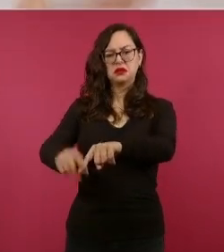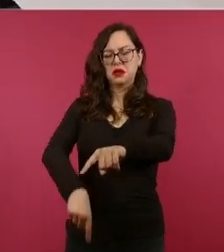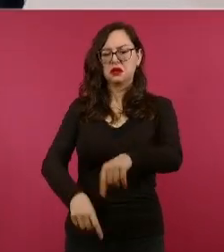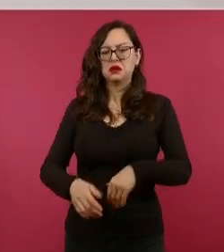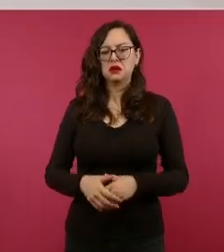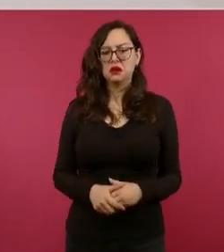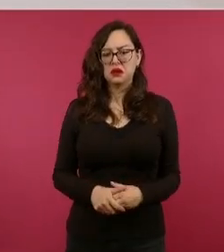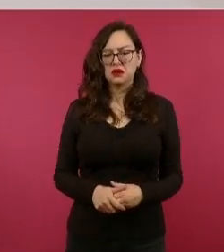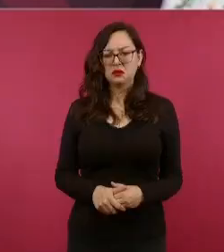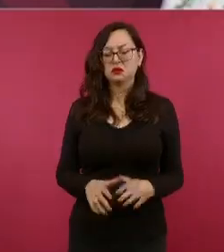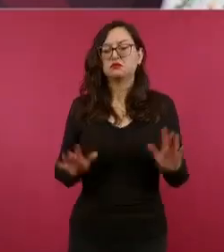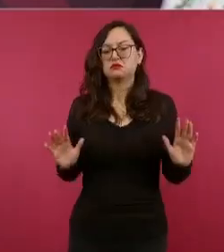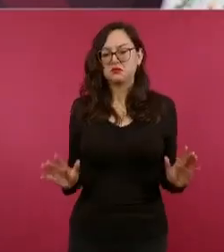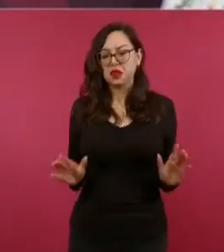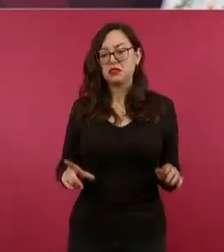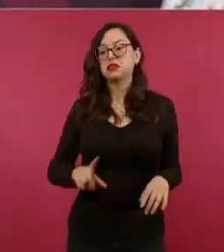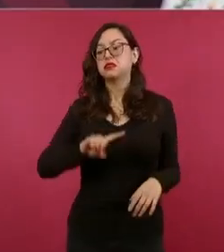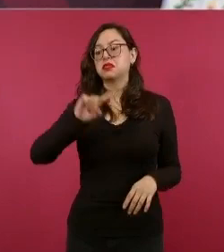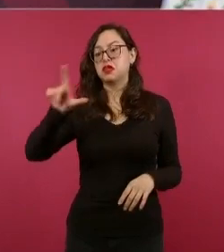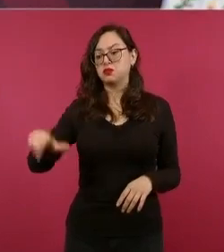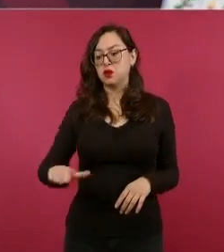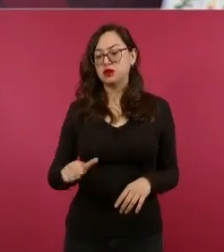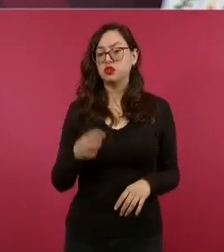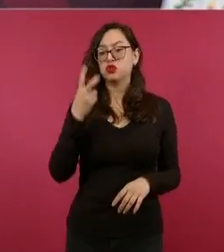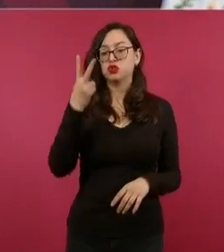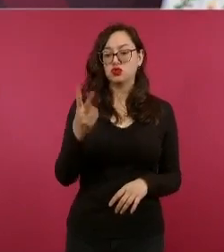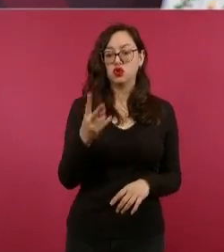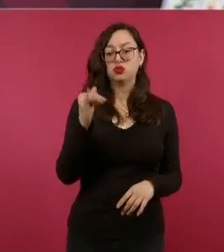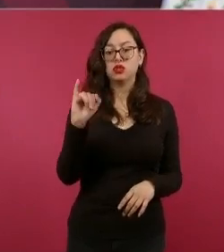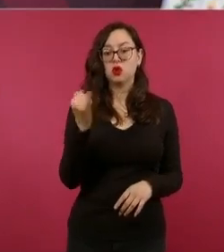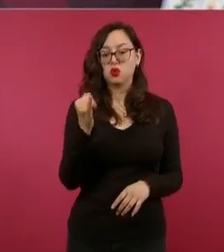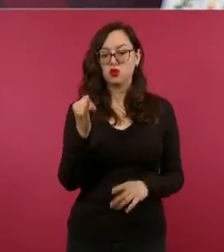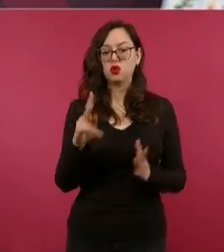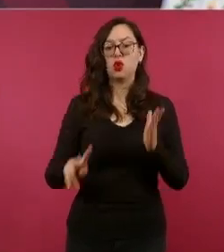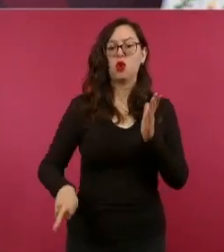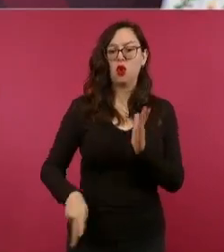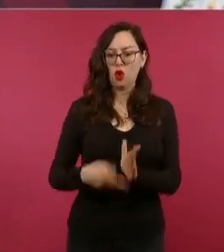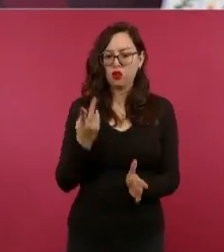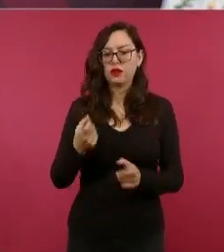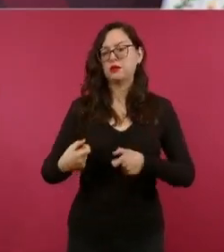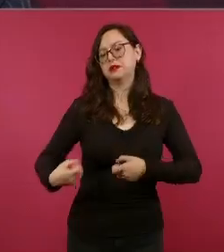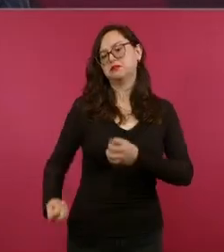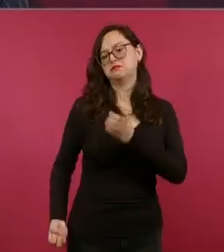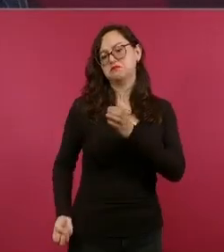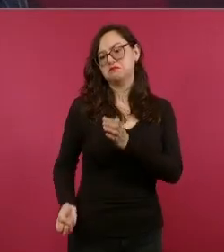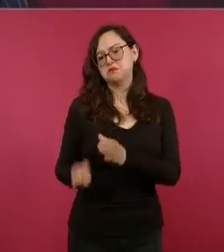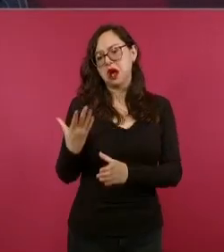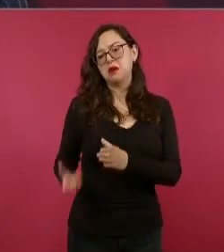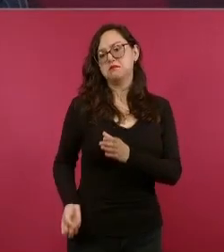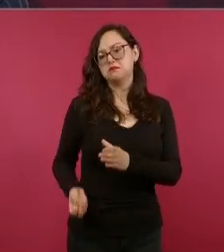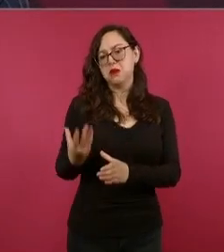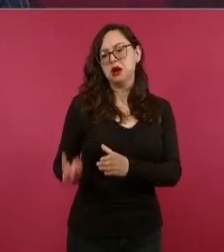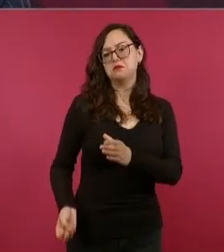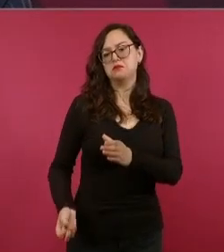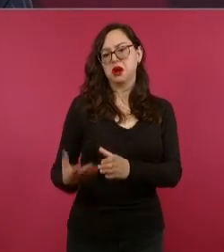y luego las volvemos a recuperar pasando las elecciones.